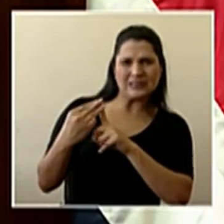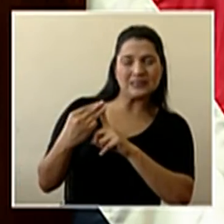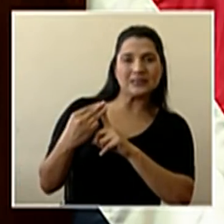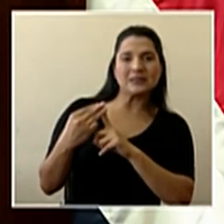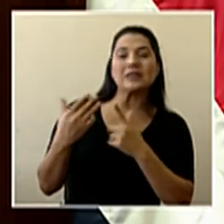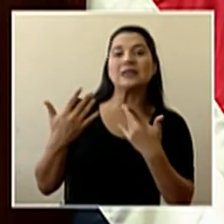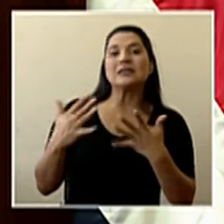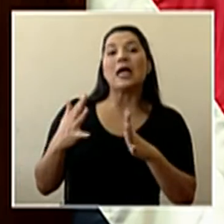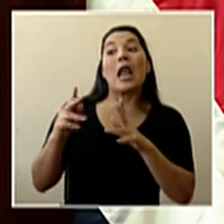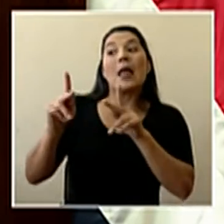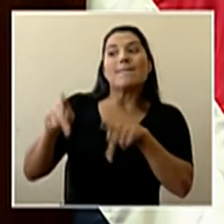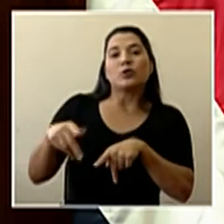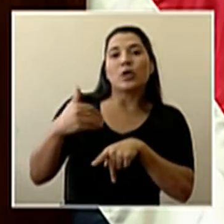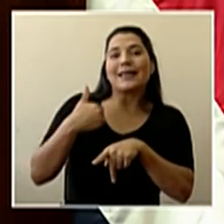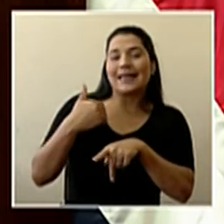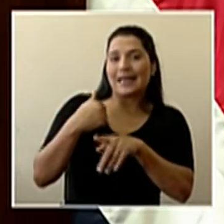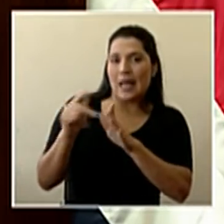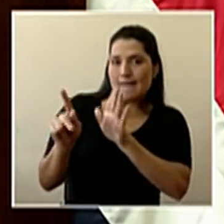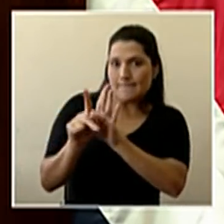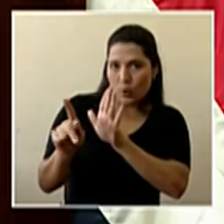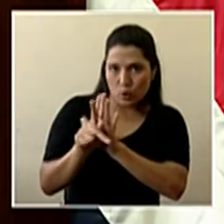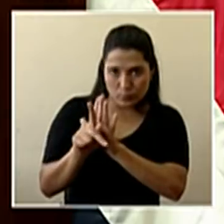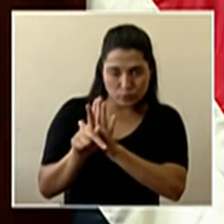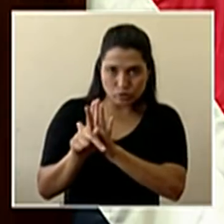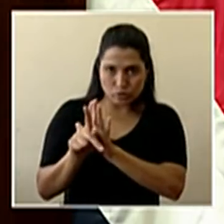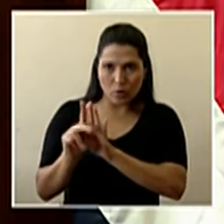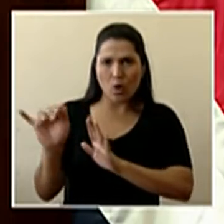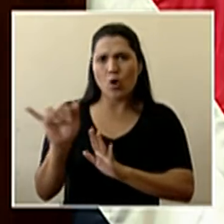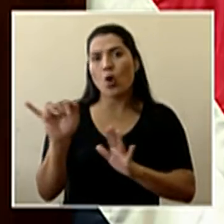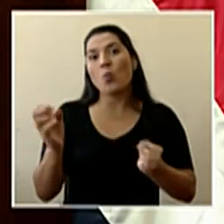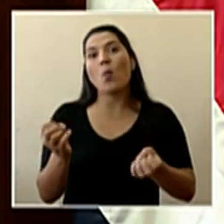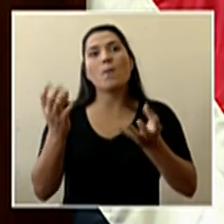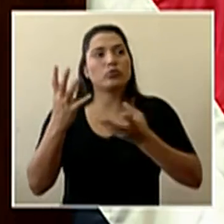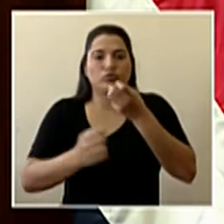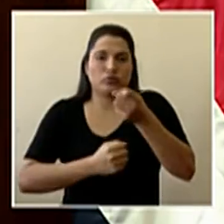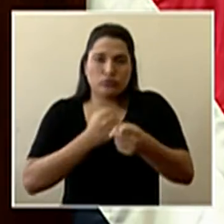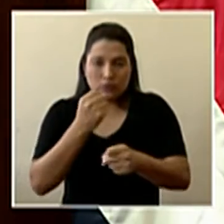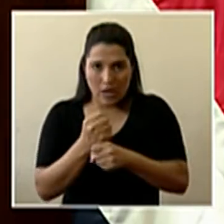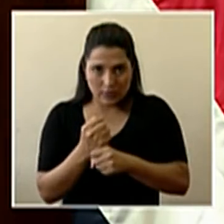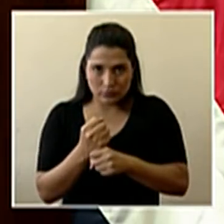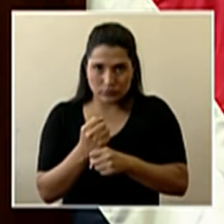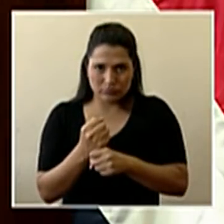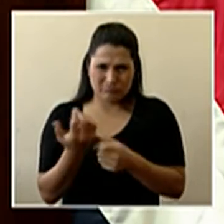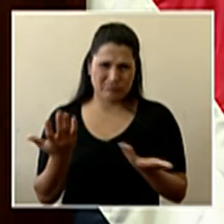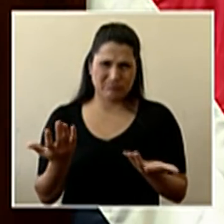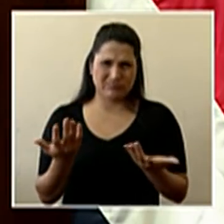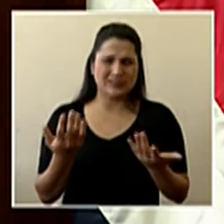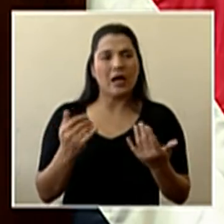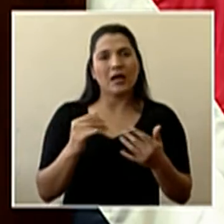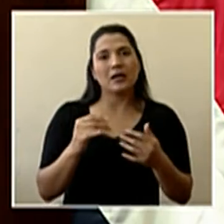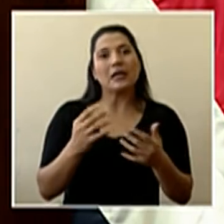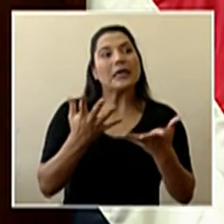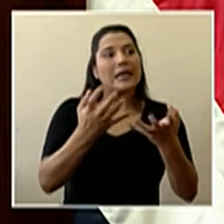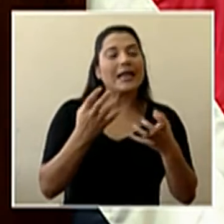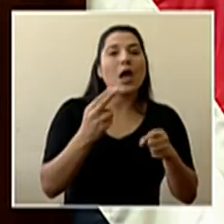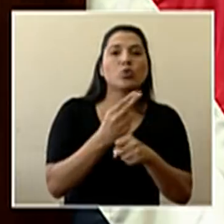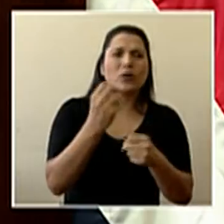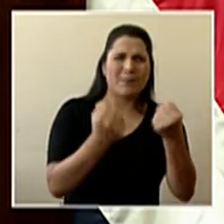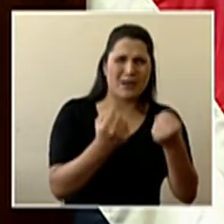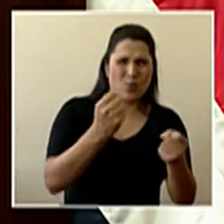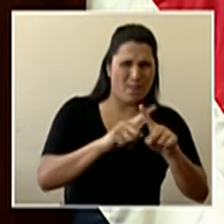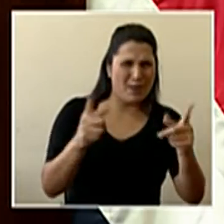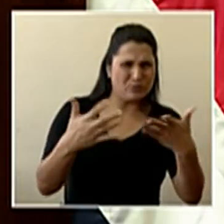persona tenía restricción, como ha ocurrido durante muchos años entre semana, y pretendía utilizar el vehículo porque también tenía que ir a